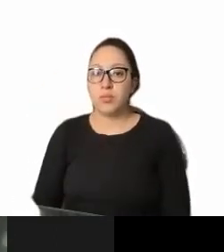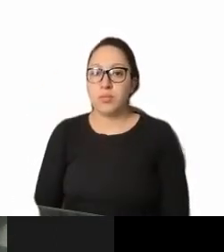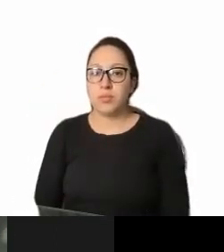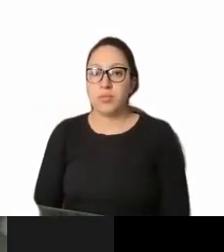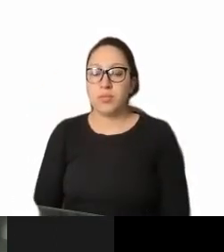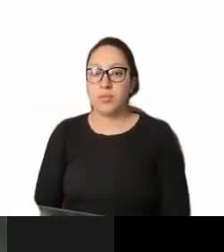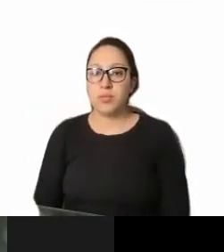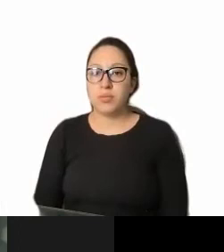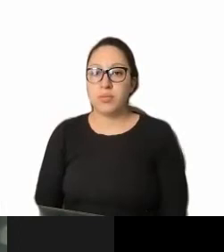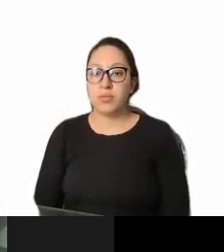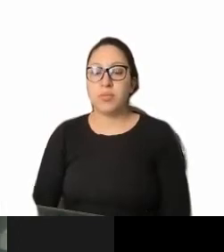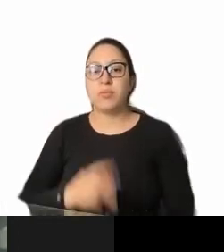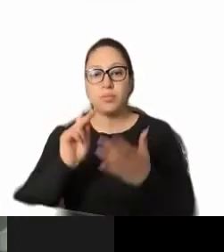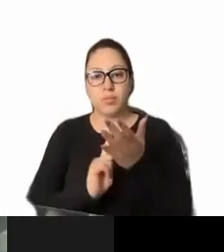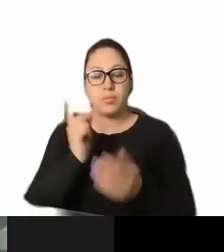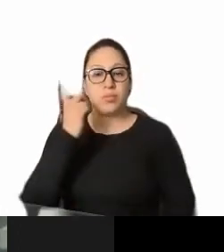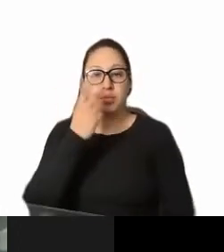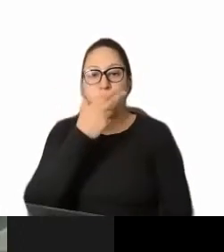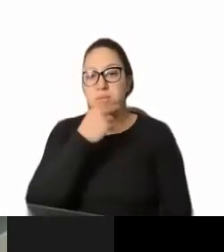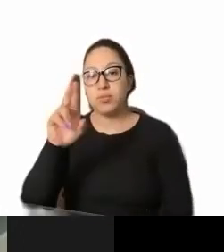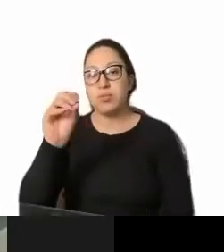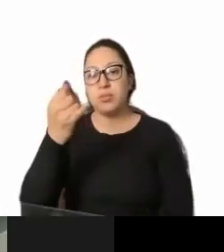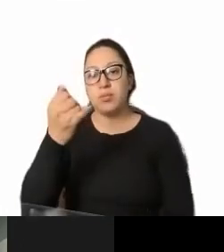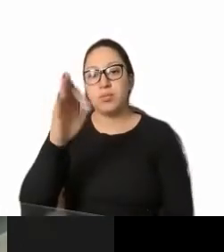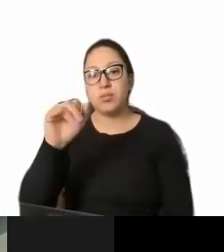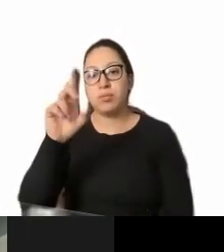Diputado Royfit Torres González.